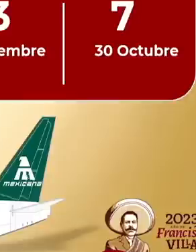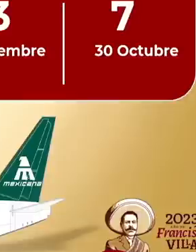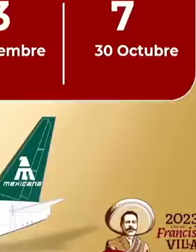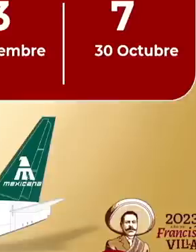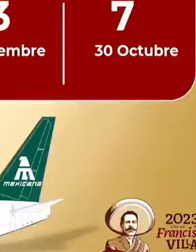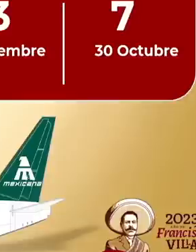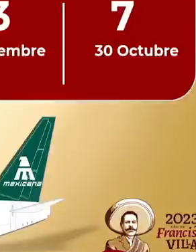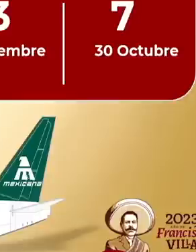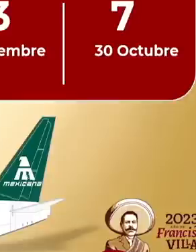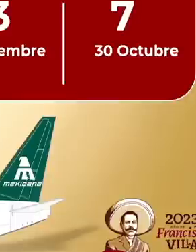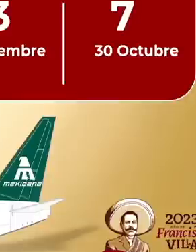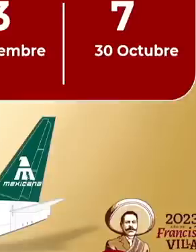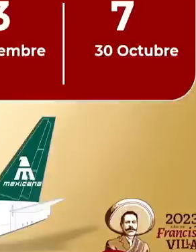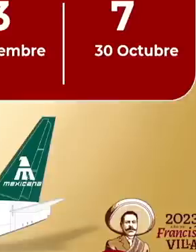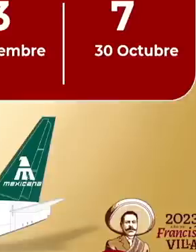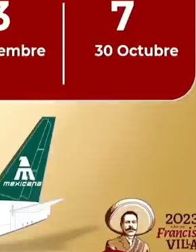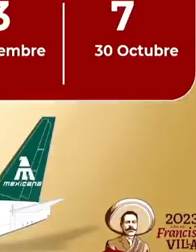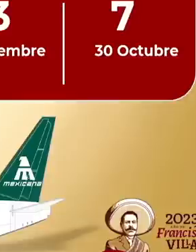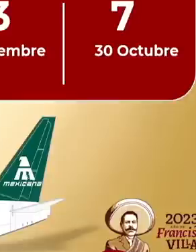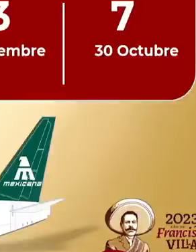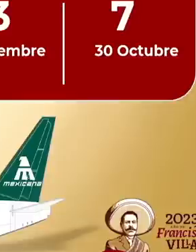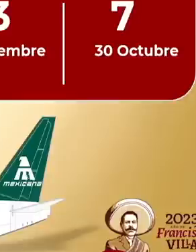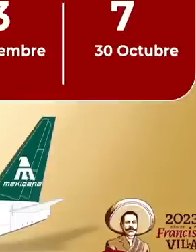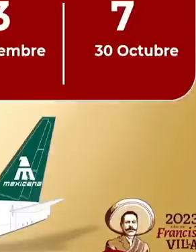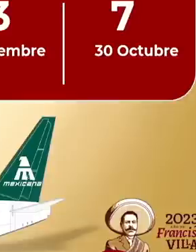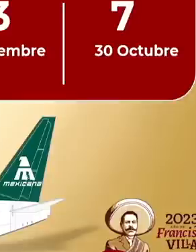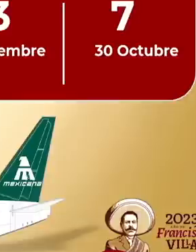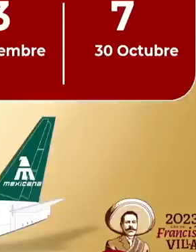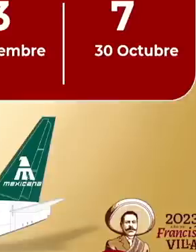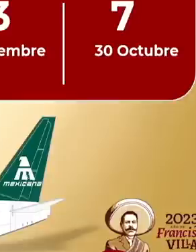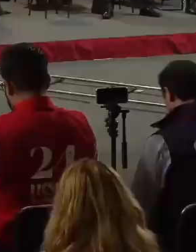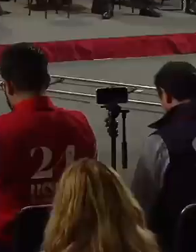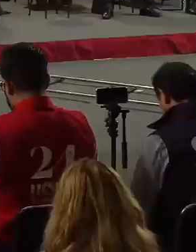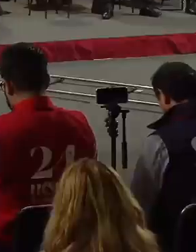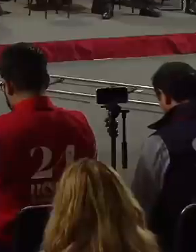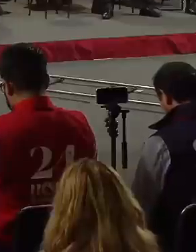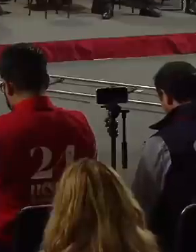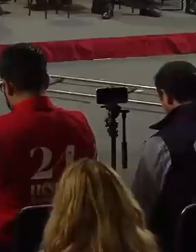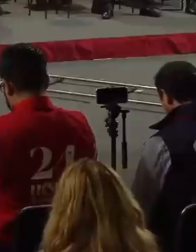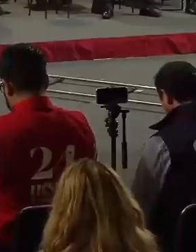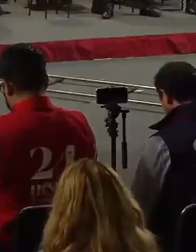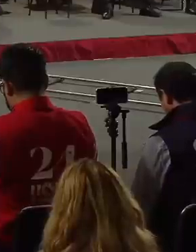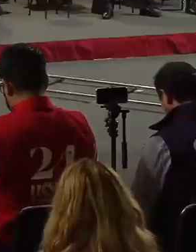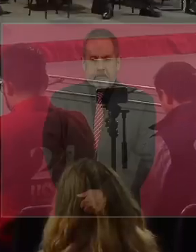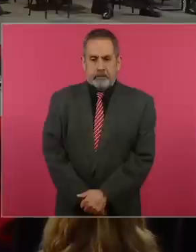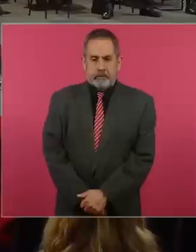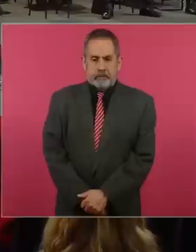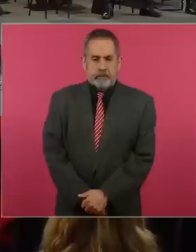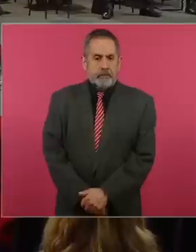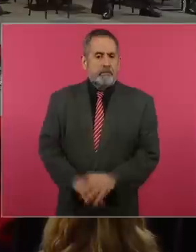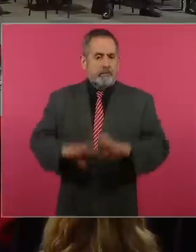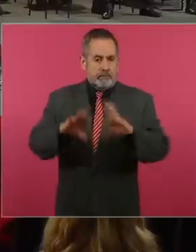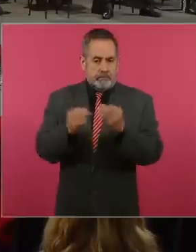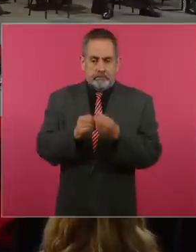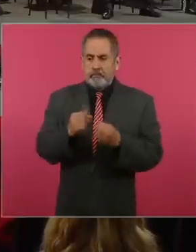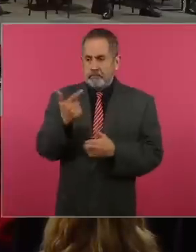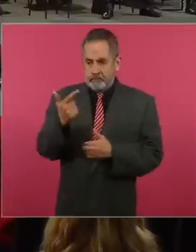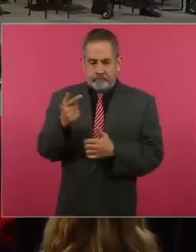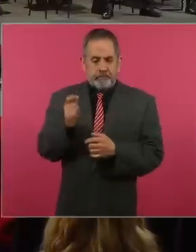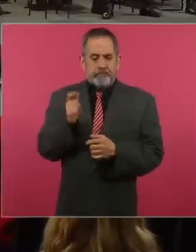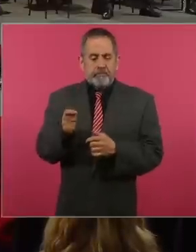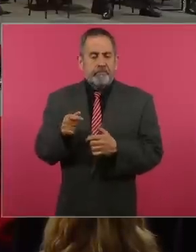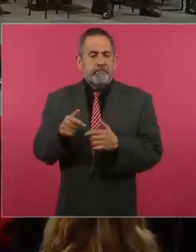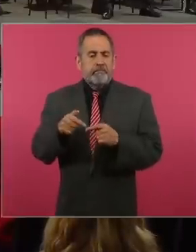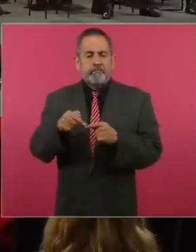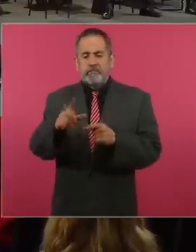septiembre, el 30 de septiembre será la entrega y los otros siete restantes el 30 de octubre del